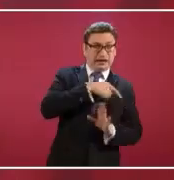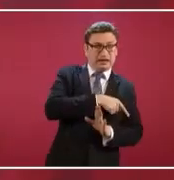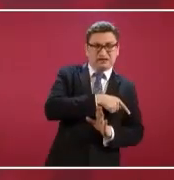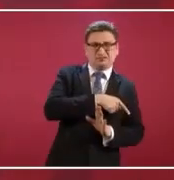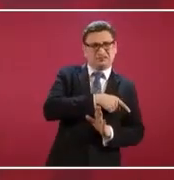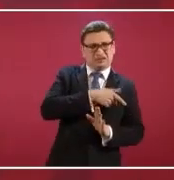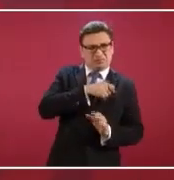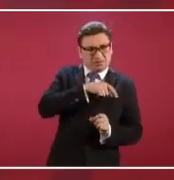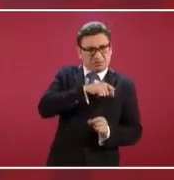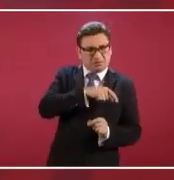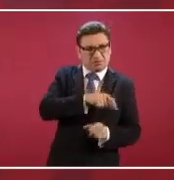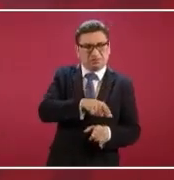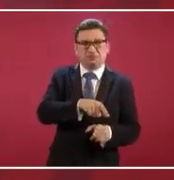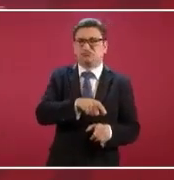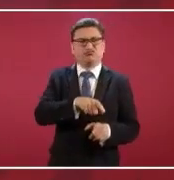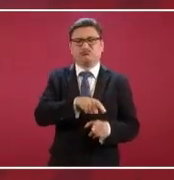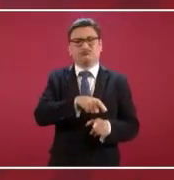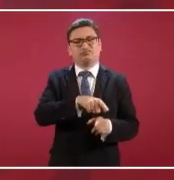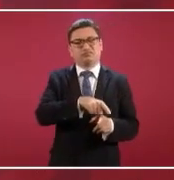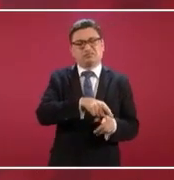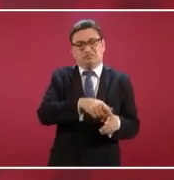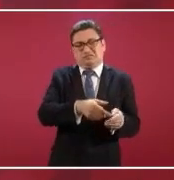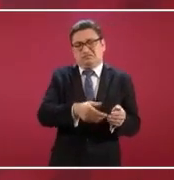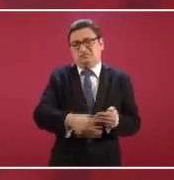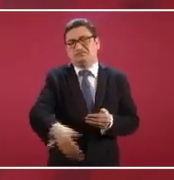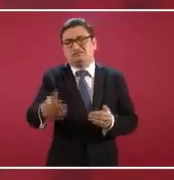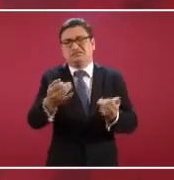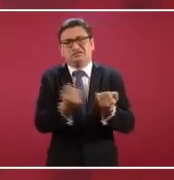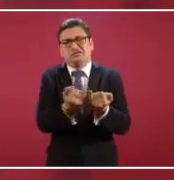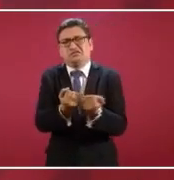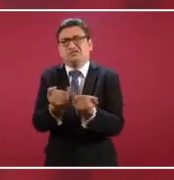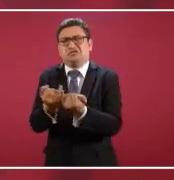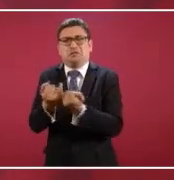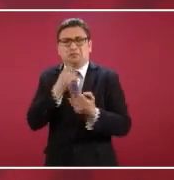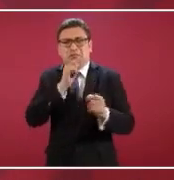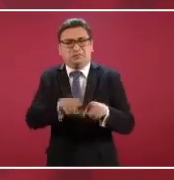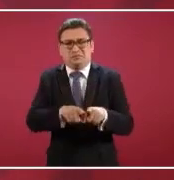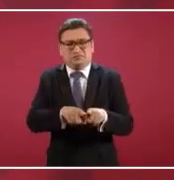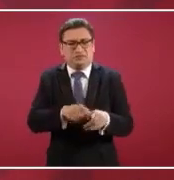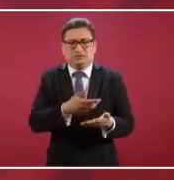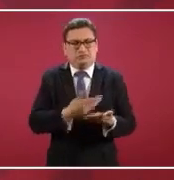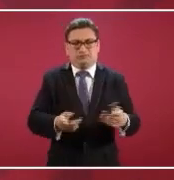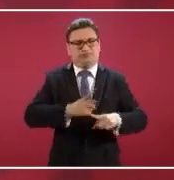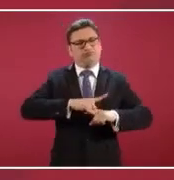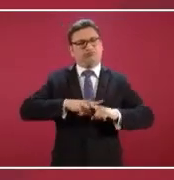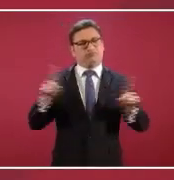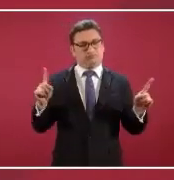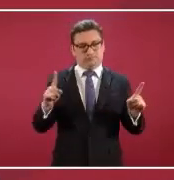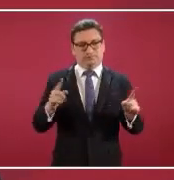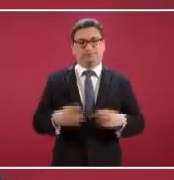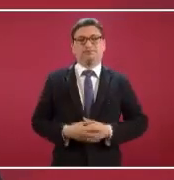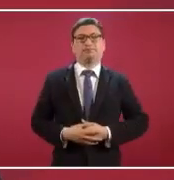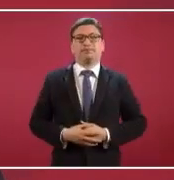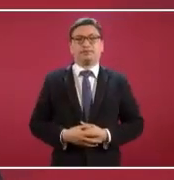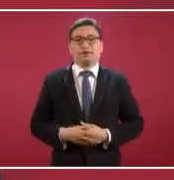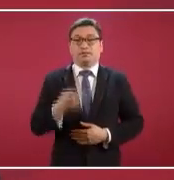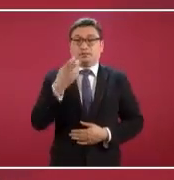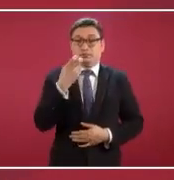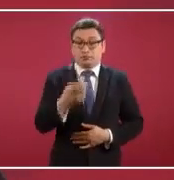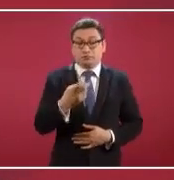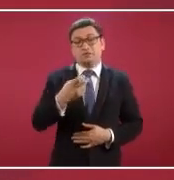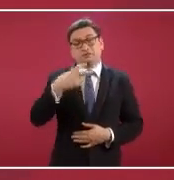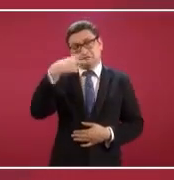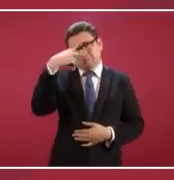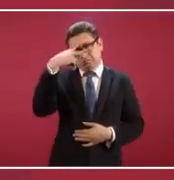haciendo lo mismo nada más, pues vamos a tener lo mismo que nos ha conducido a la situación que tenemos. Y México ha planteado,